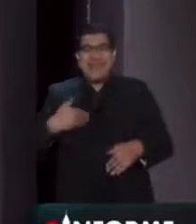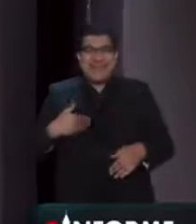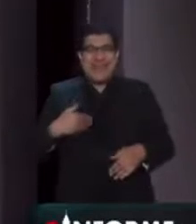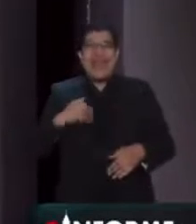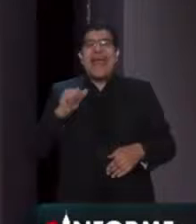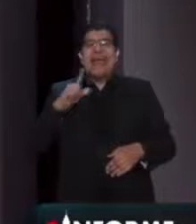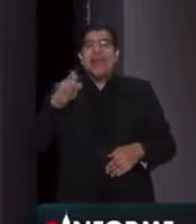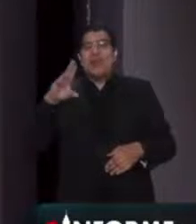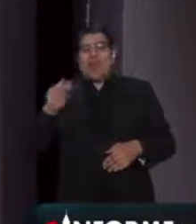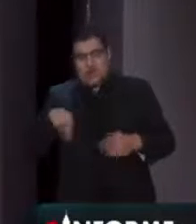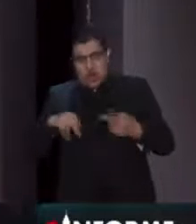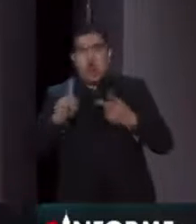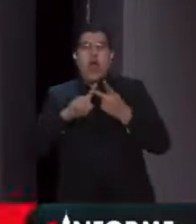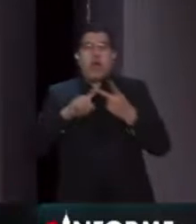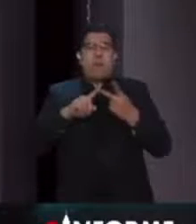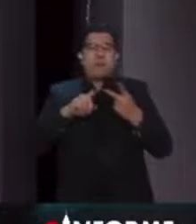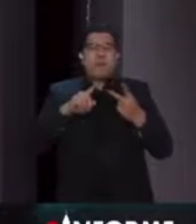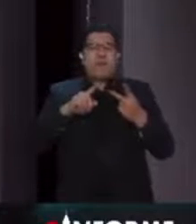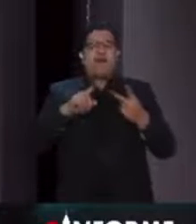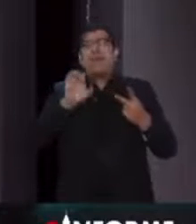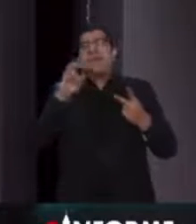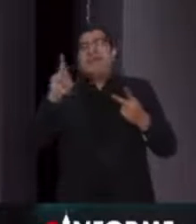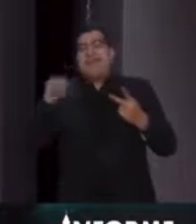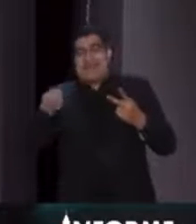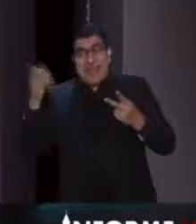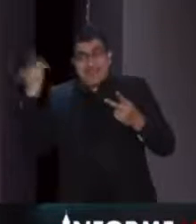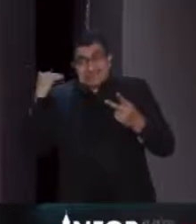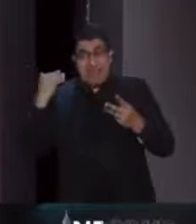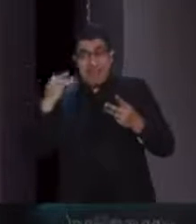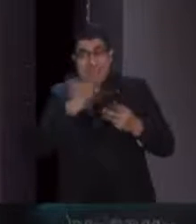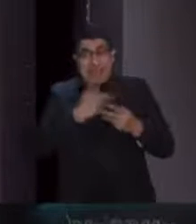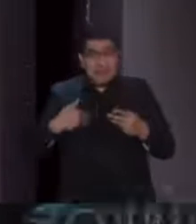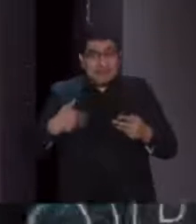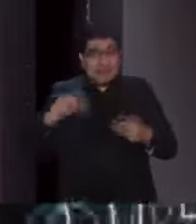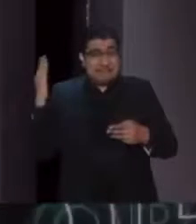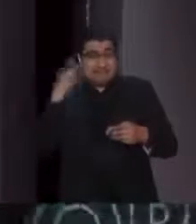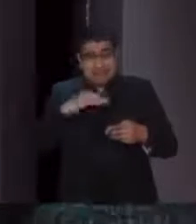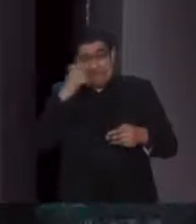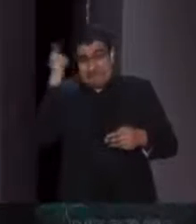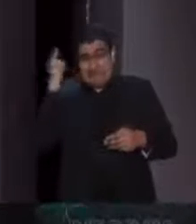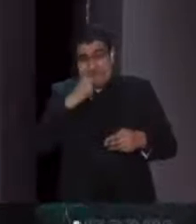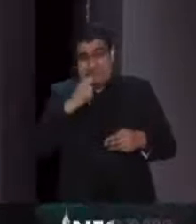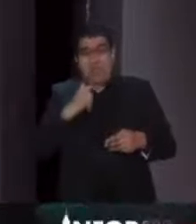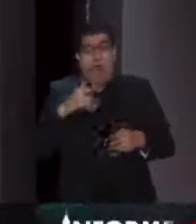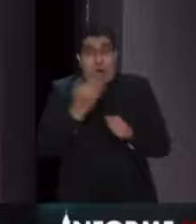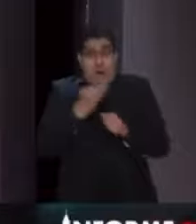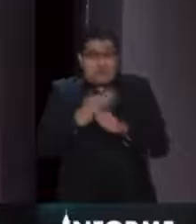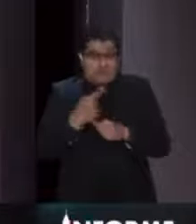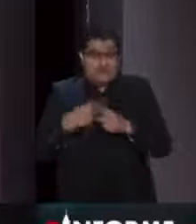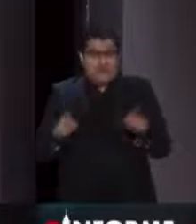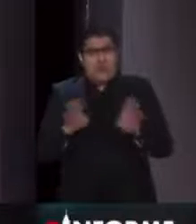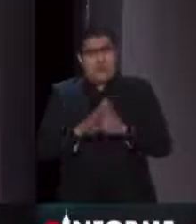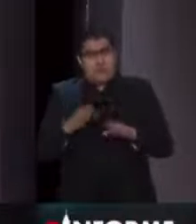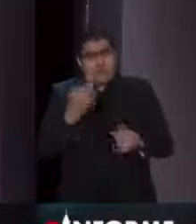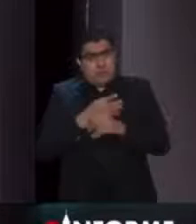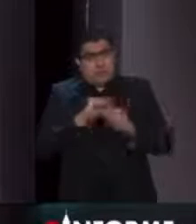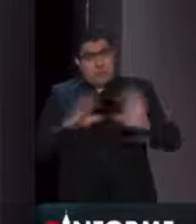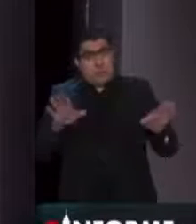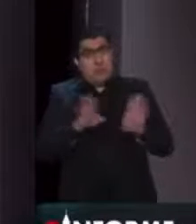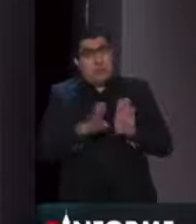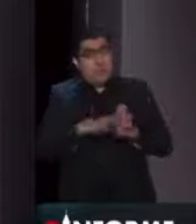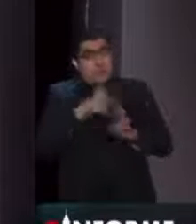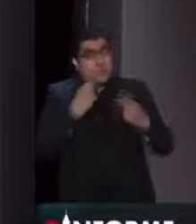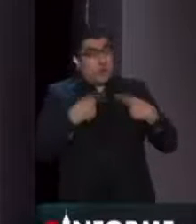Peña Nieto, que era terrible, y que ahora pues es una situación distinta, y que tú hayas pasado por algo así, y que esta gente